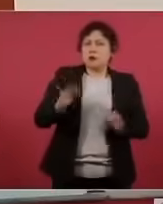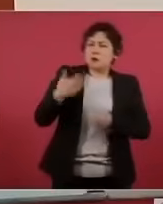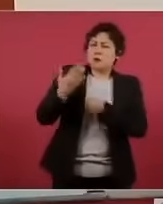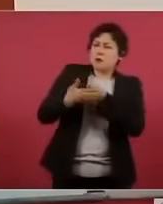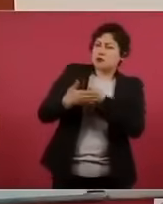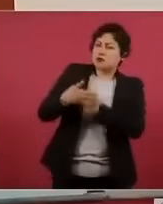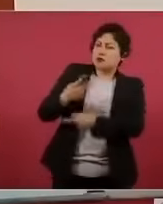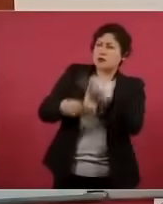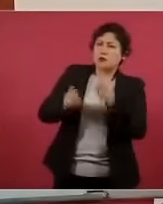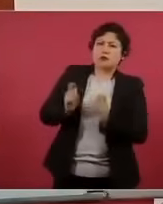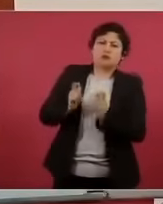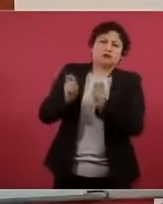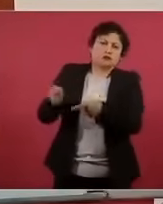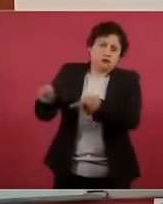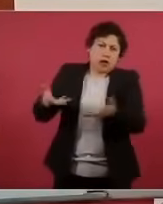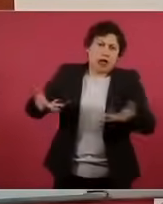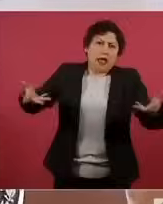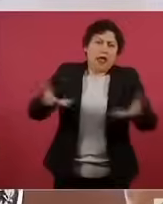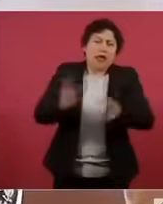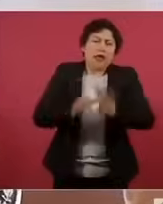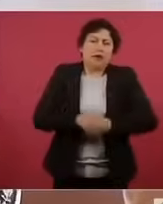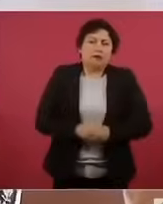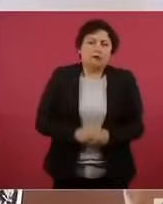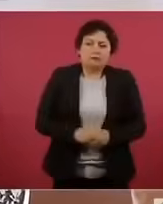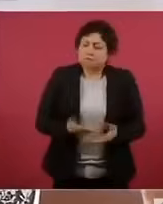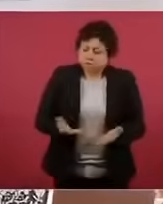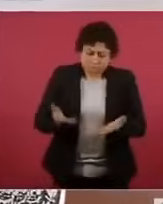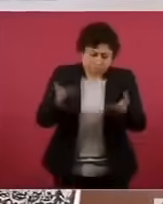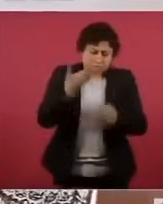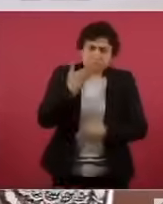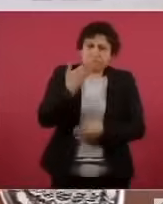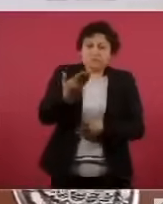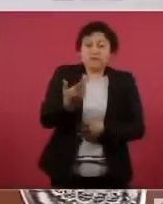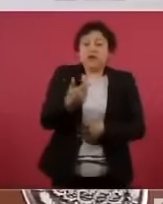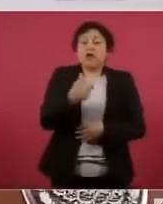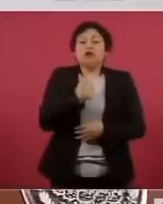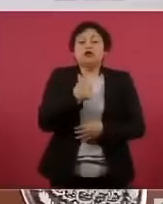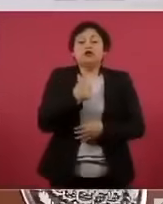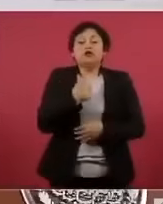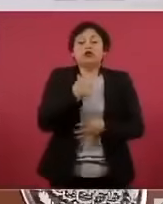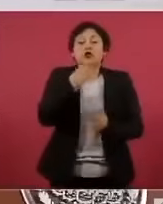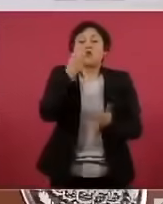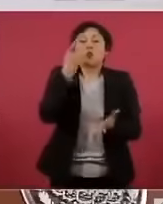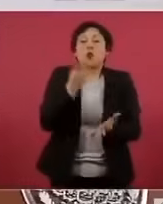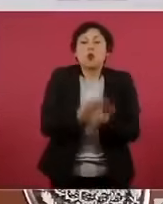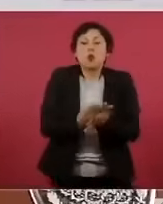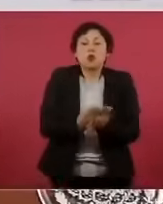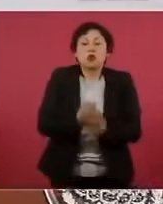después, adelante. Yo soy partidario de